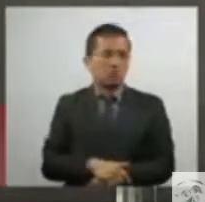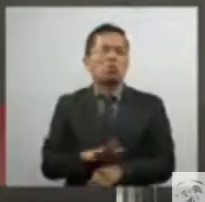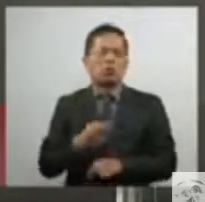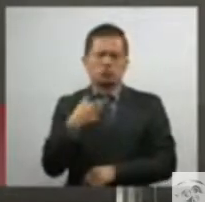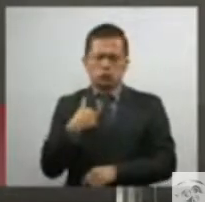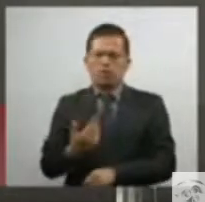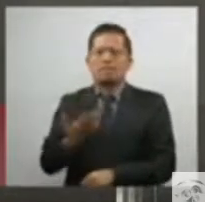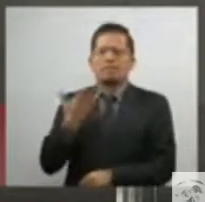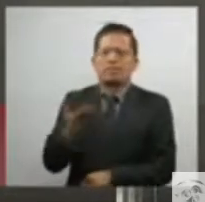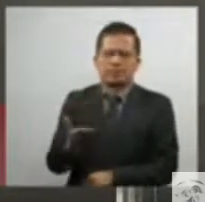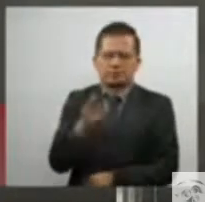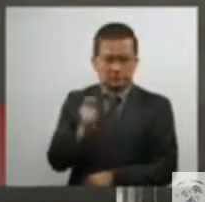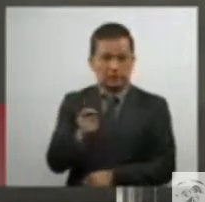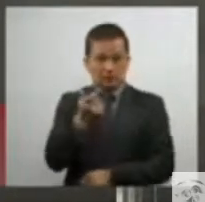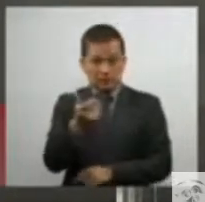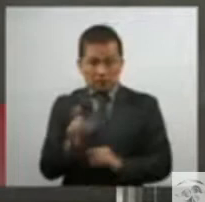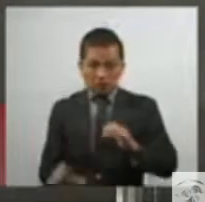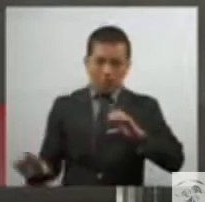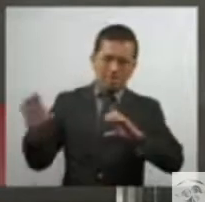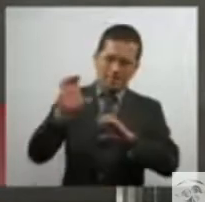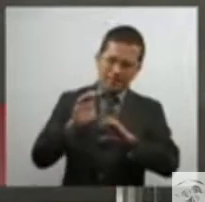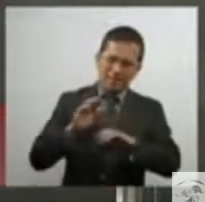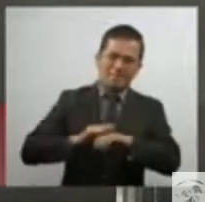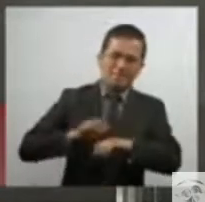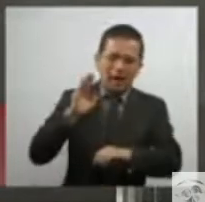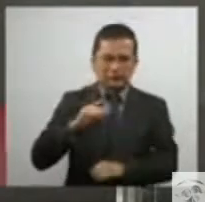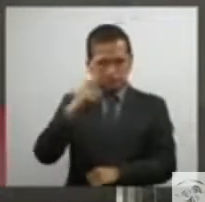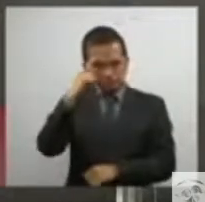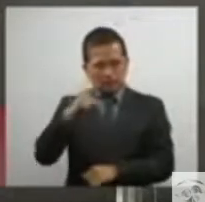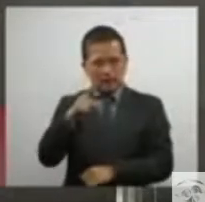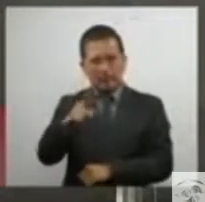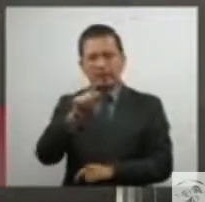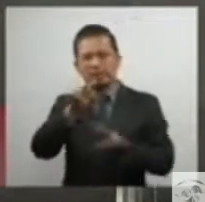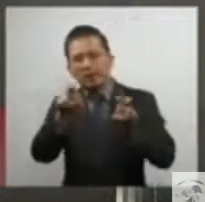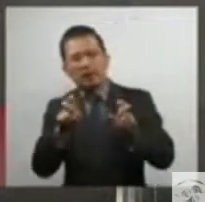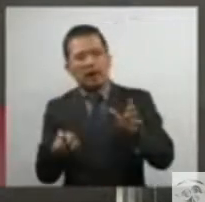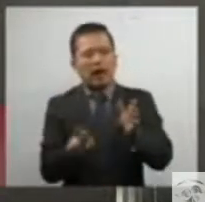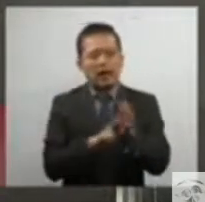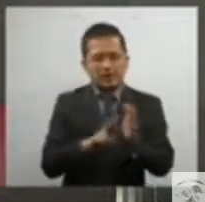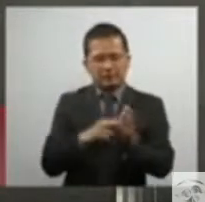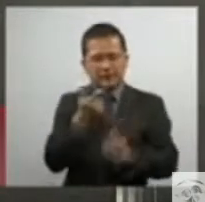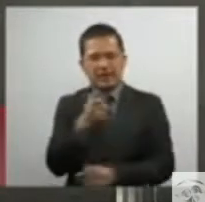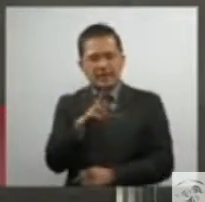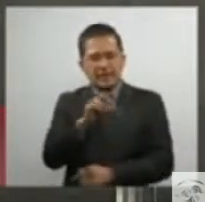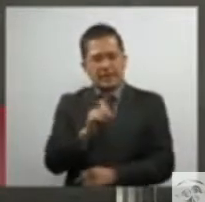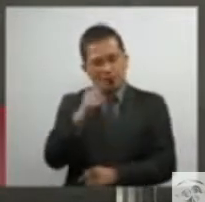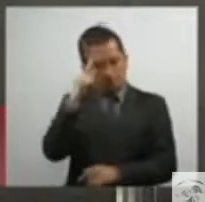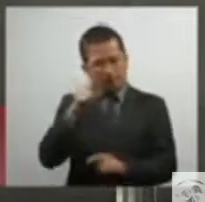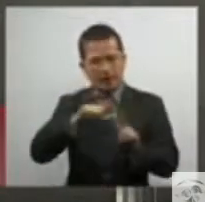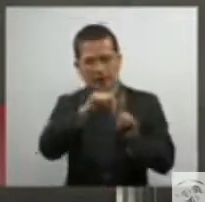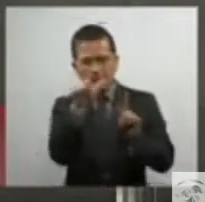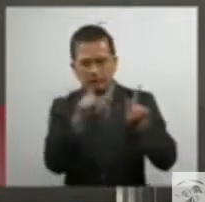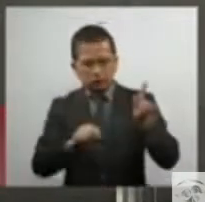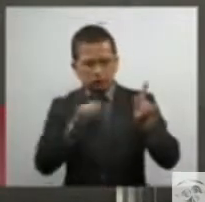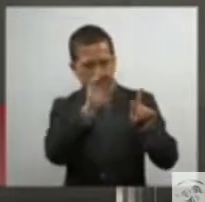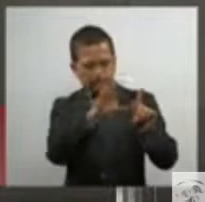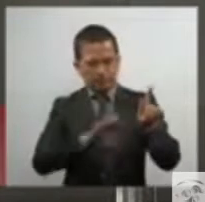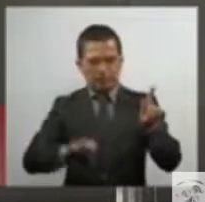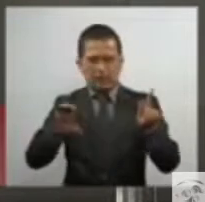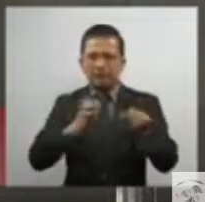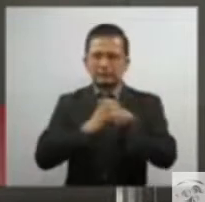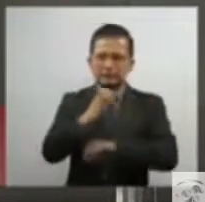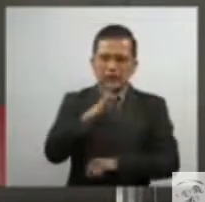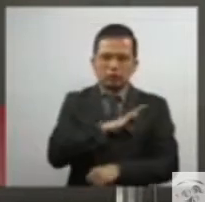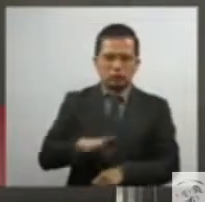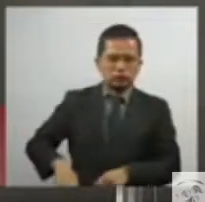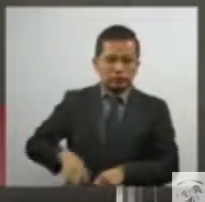recursos adicionales para las alertas de género que obligan a los municipios y entidades con mayores índices de feminicidio a establecer